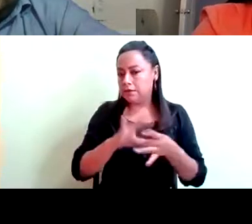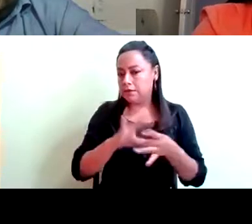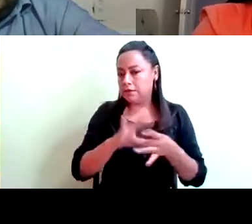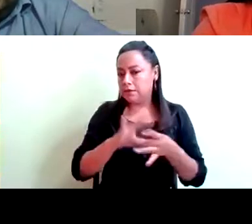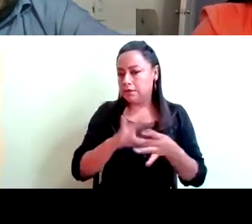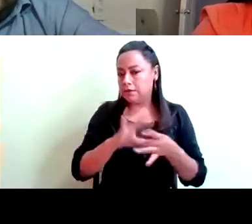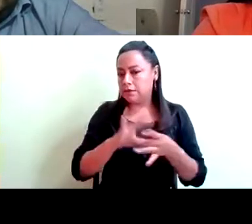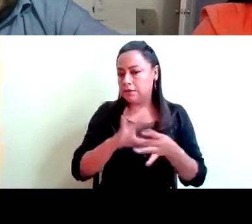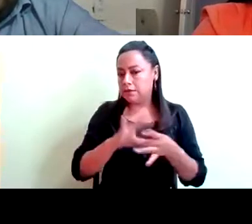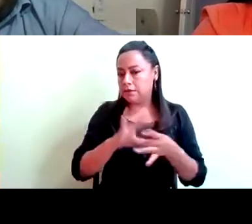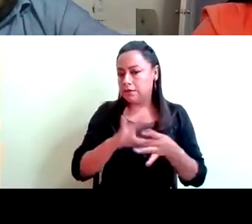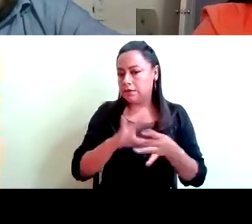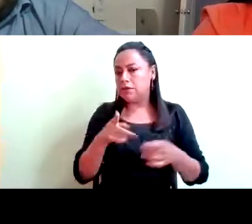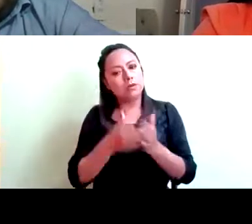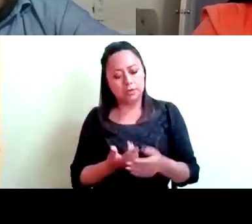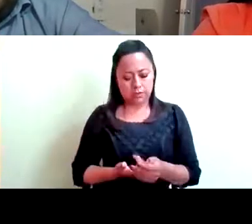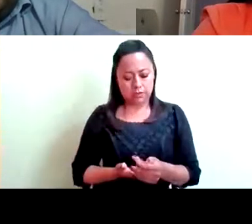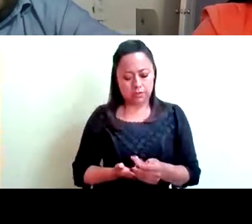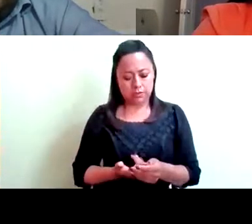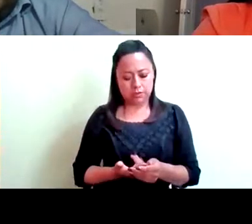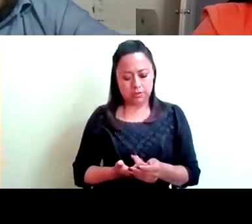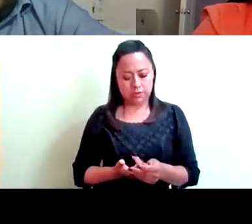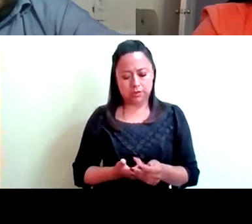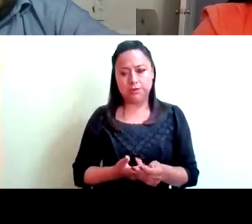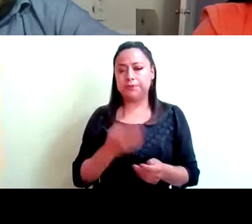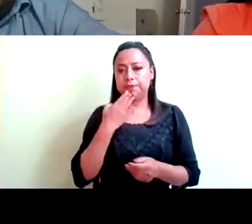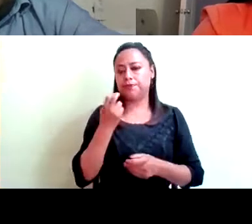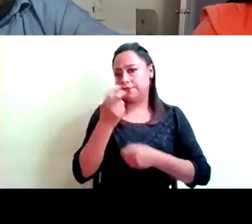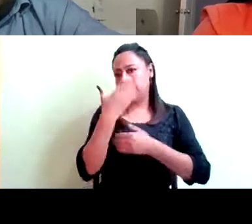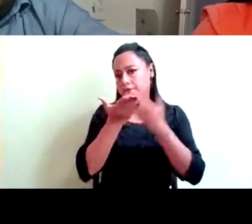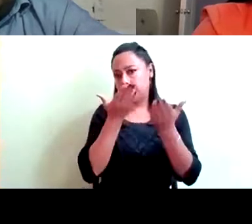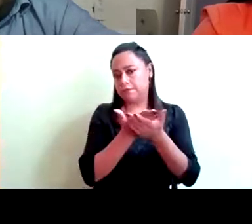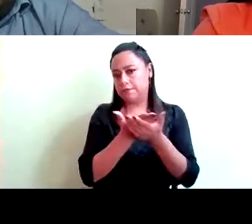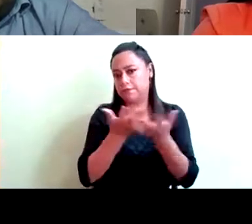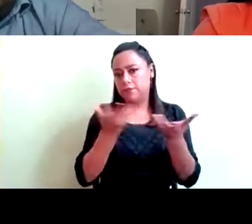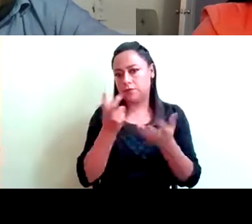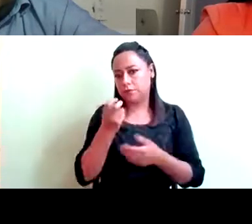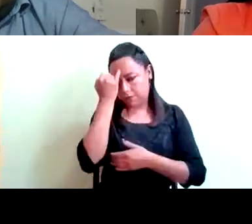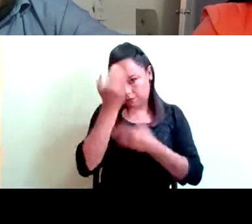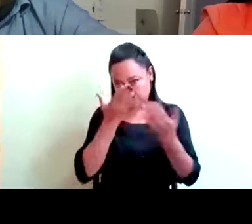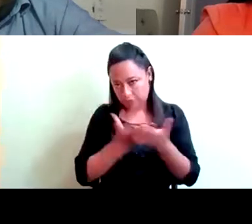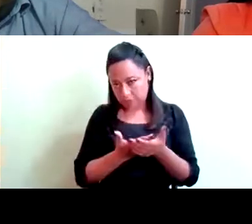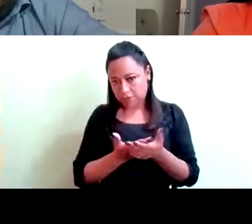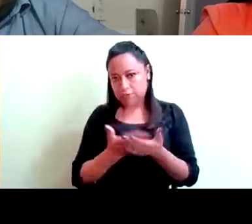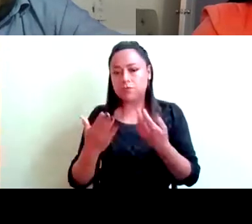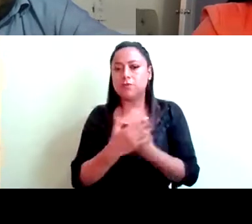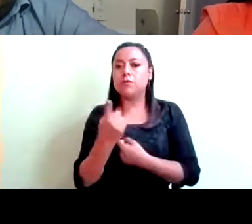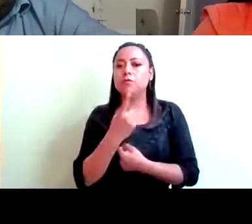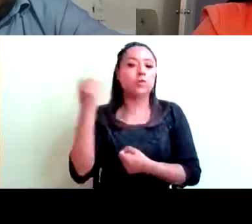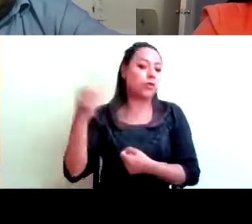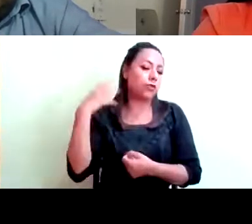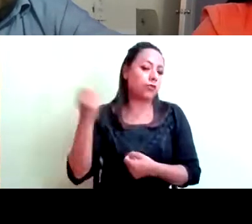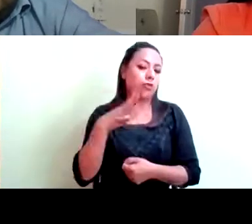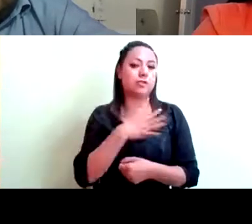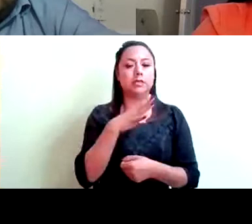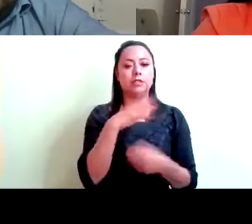cuestiones. Este planteamiento que hicimos, esta iniciativa, fue derivado de una serie de foros que tuvimos con maestros